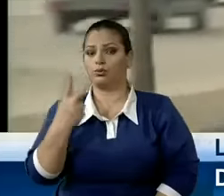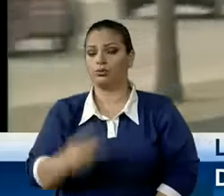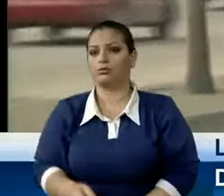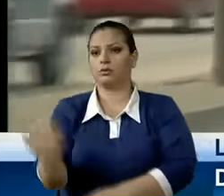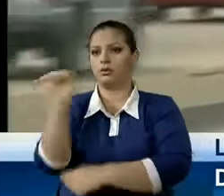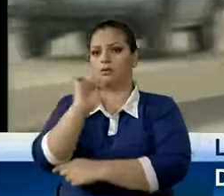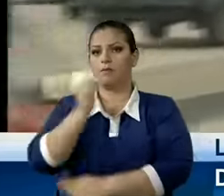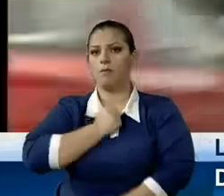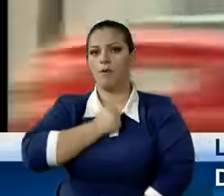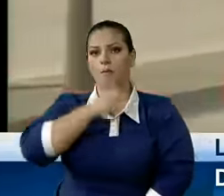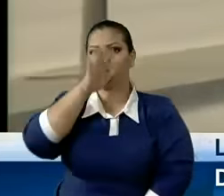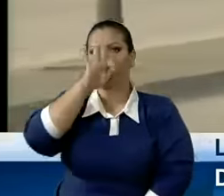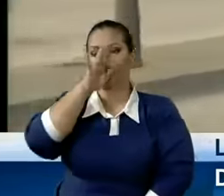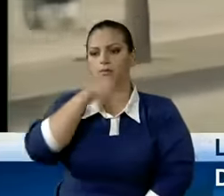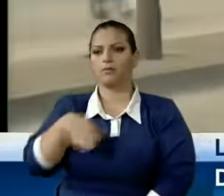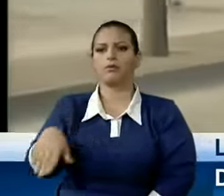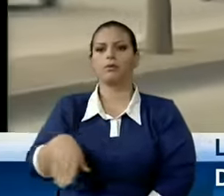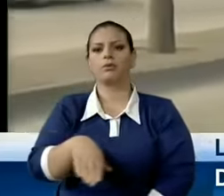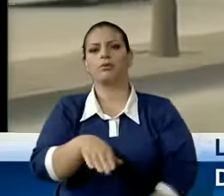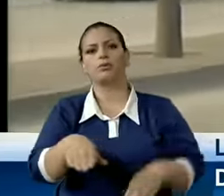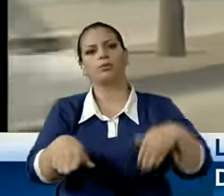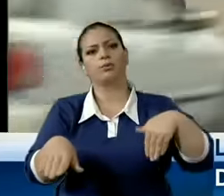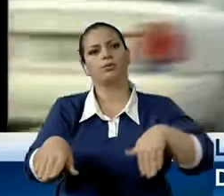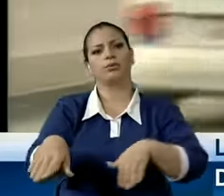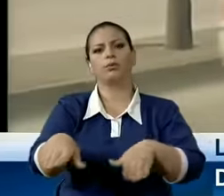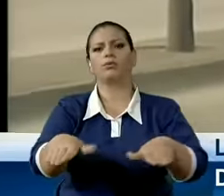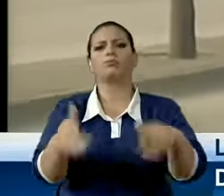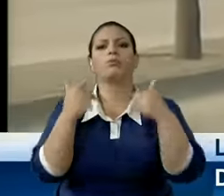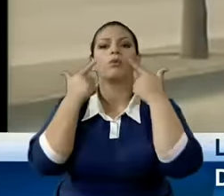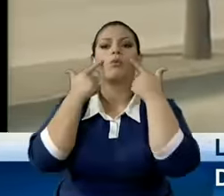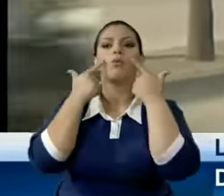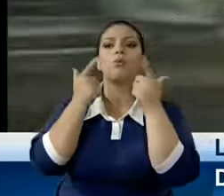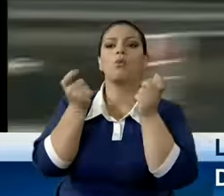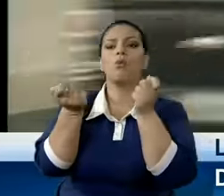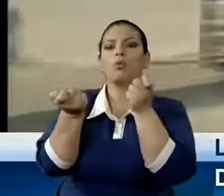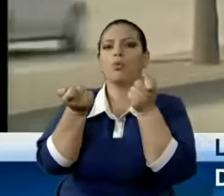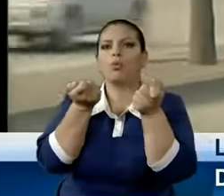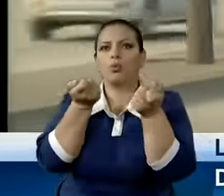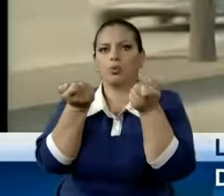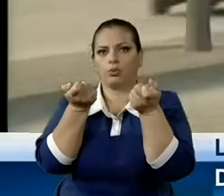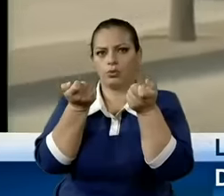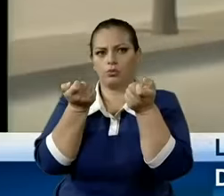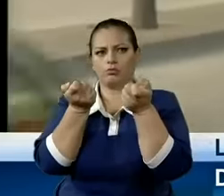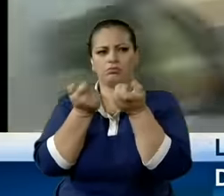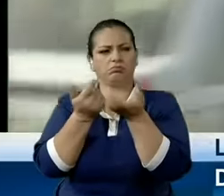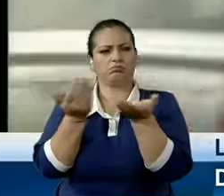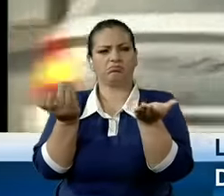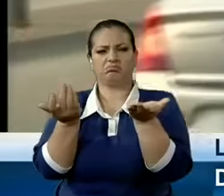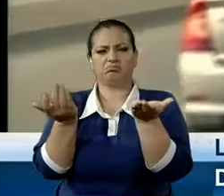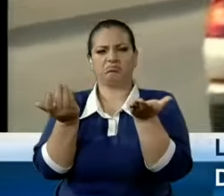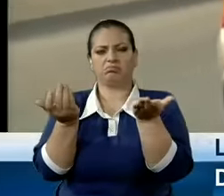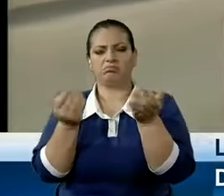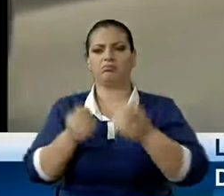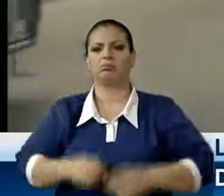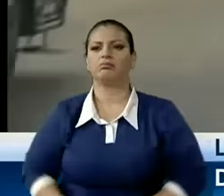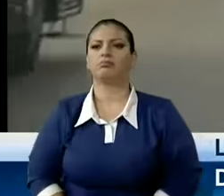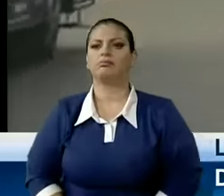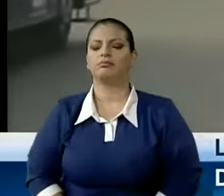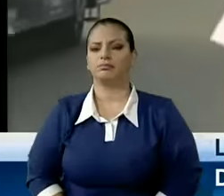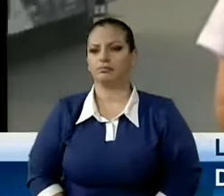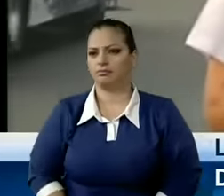están rondando esta avenida. ¿Controlando qué? No el exceso de velocidad, porque eso es con radar, con los fotorradares, pero sí controlando